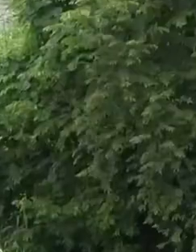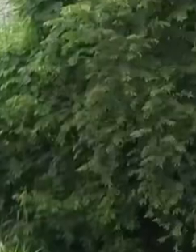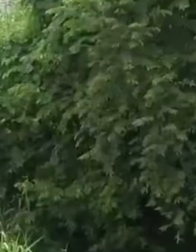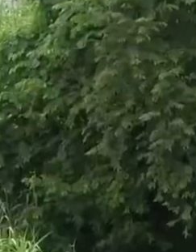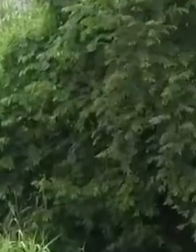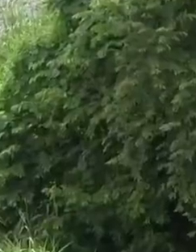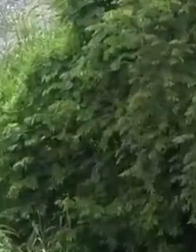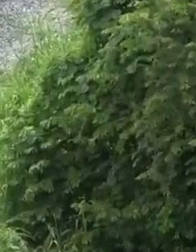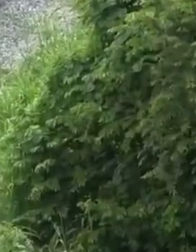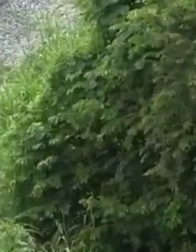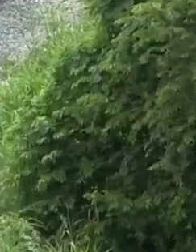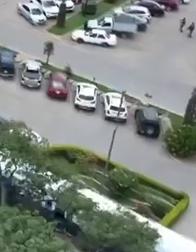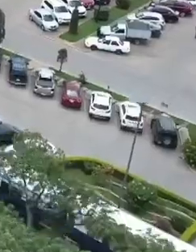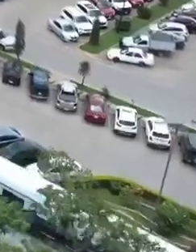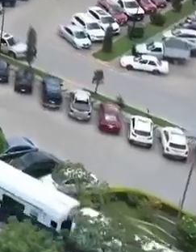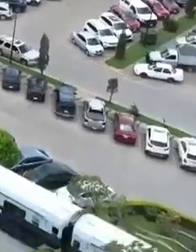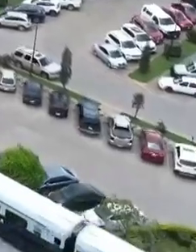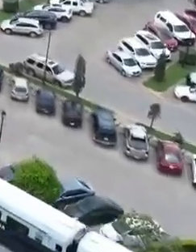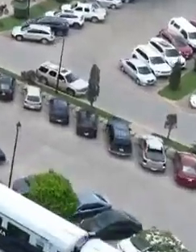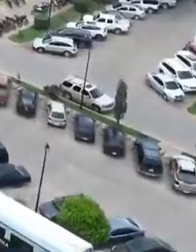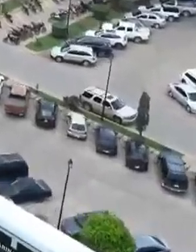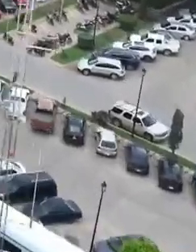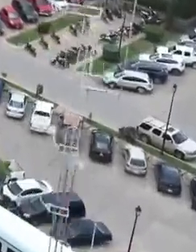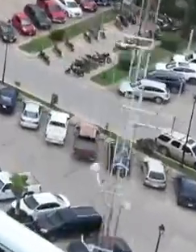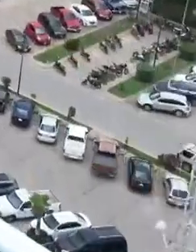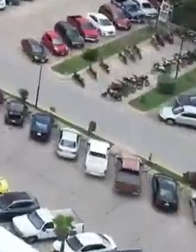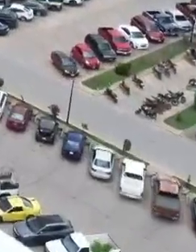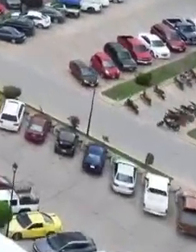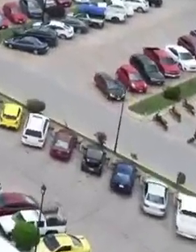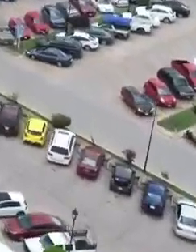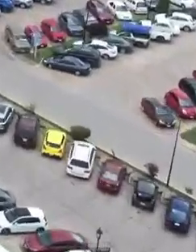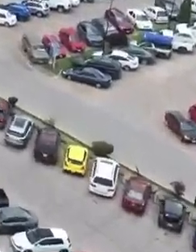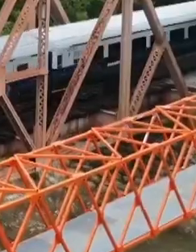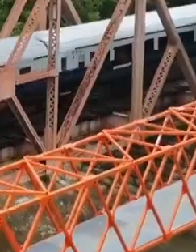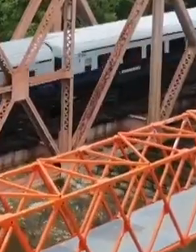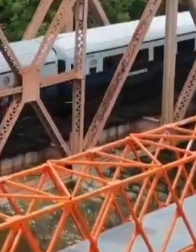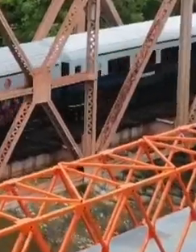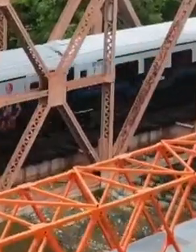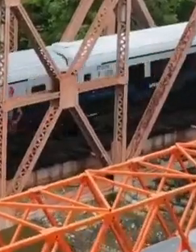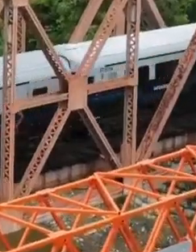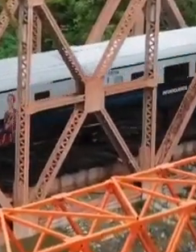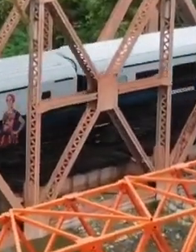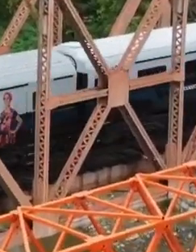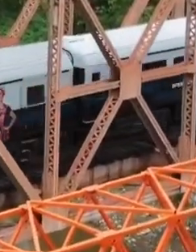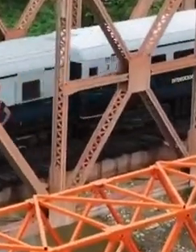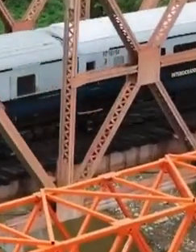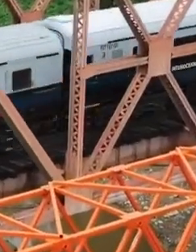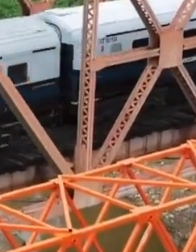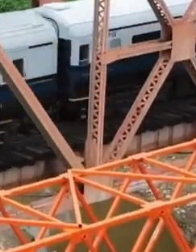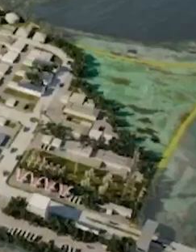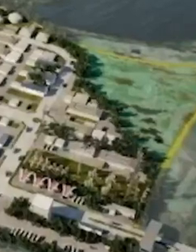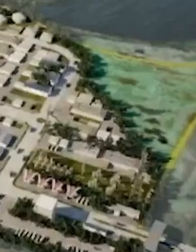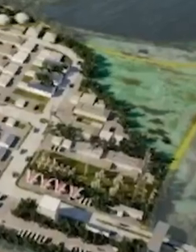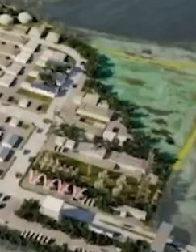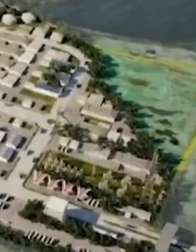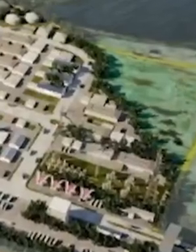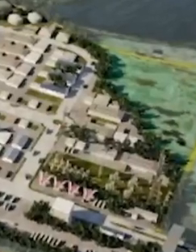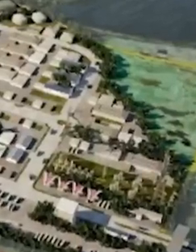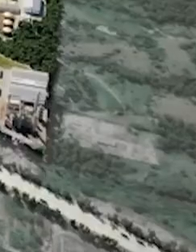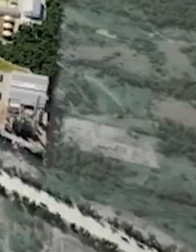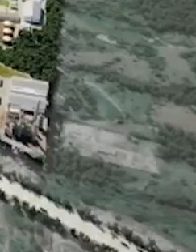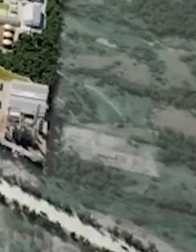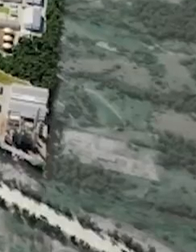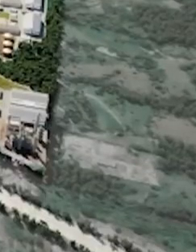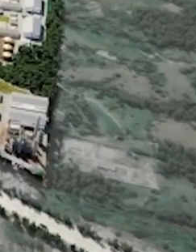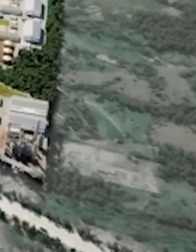Bocas, interconectados por cerca de 1.200 kilómetros de vías del ferrocarril del Istmo de Tehuantepec. En conjunto con